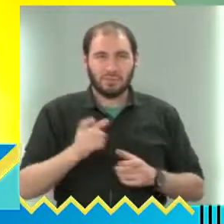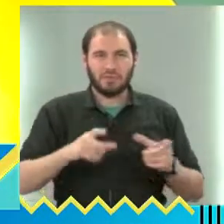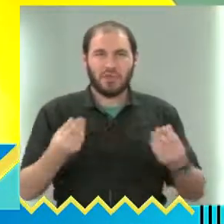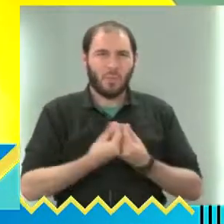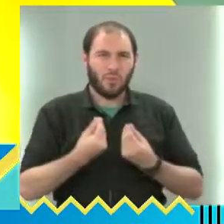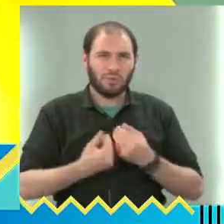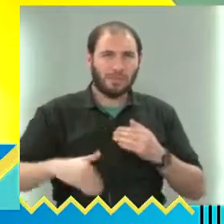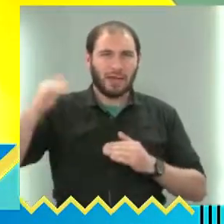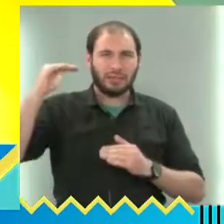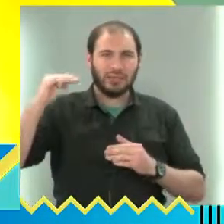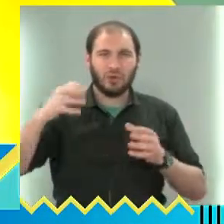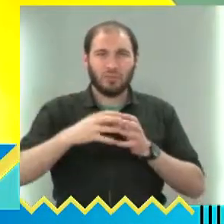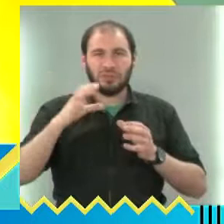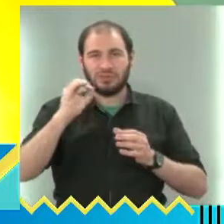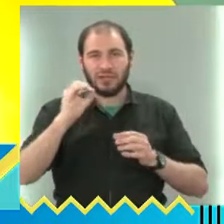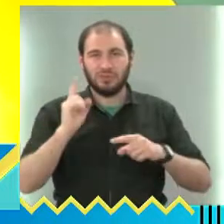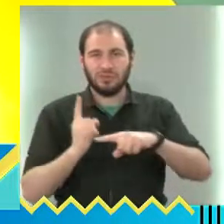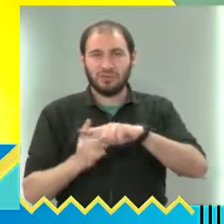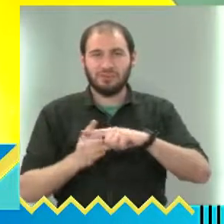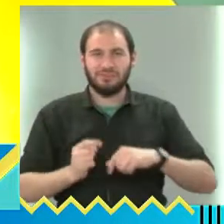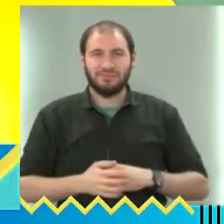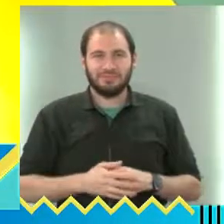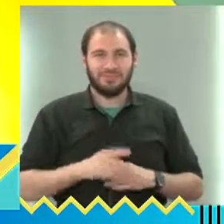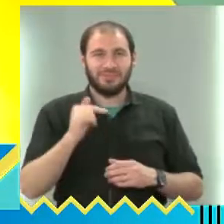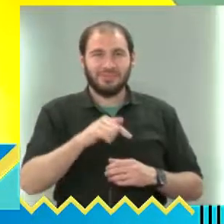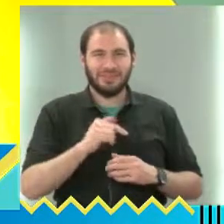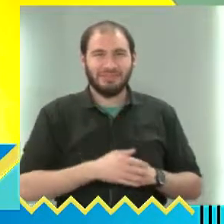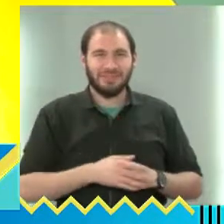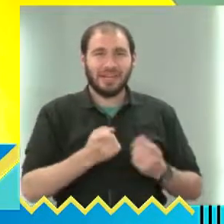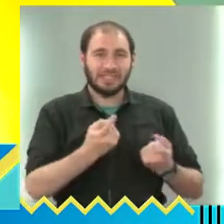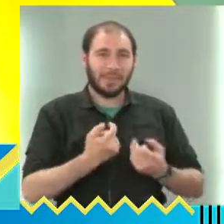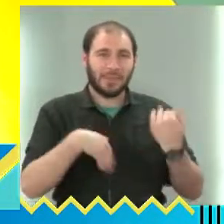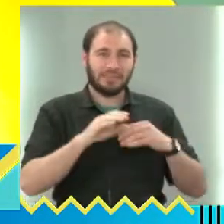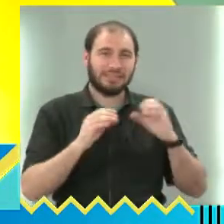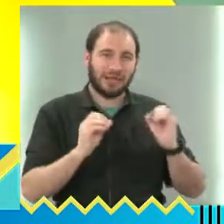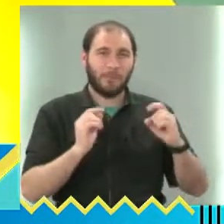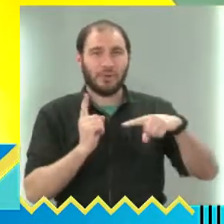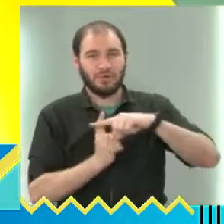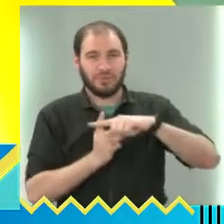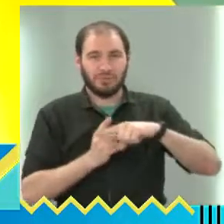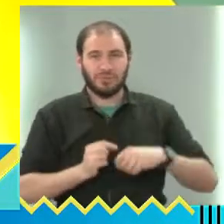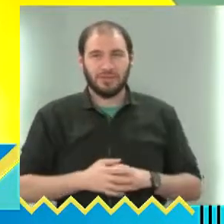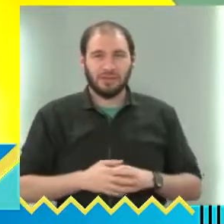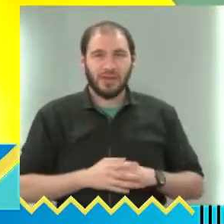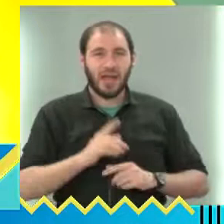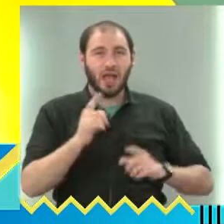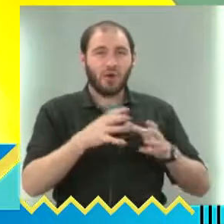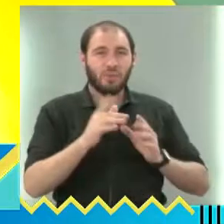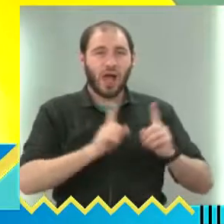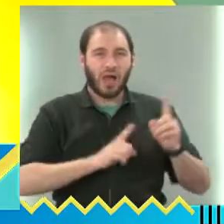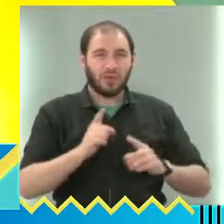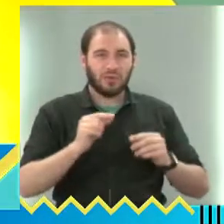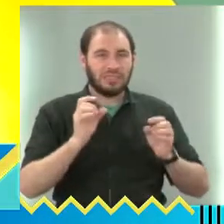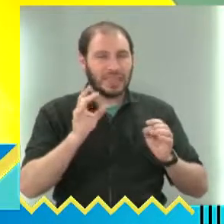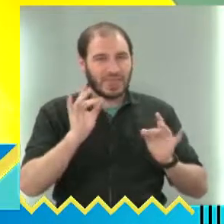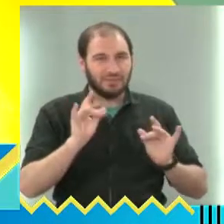la población es grupo cero positivo. Por ende, lo que más se requiere es cero positivo. Hay algunos grupos más